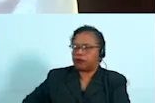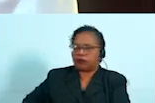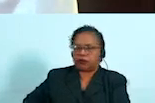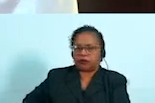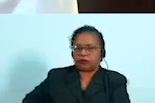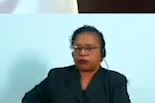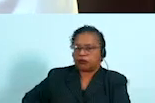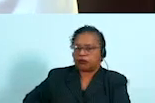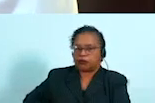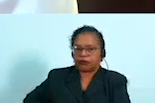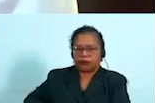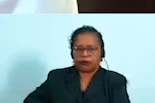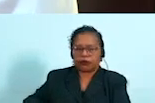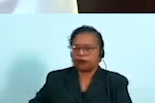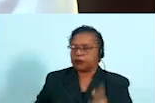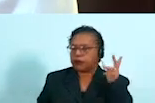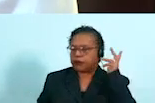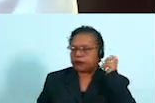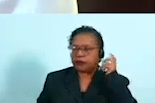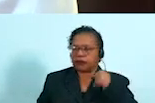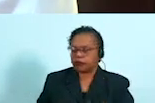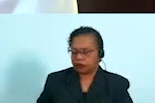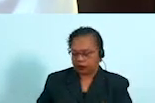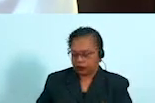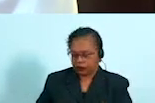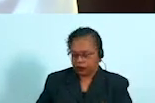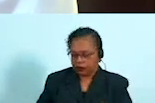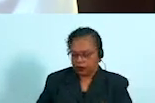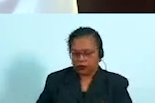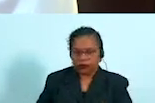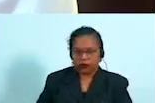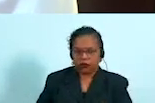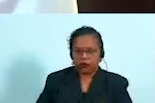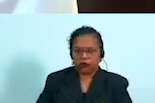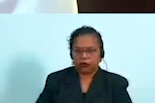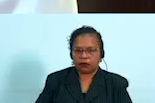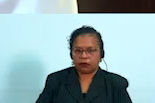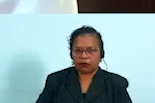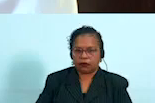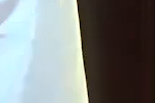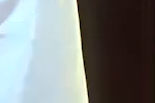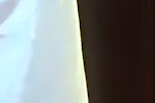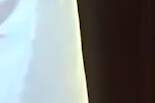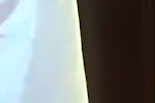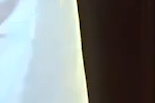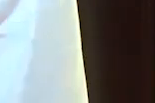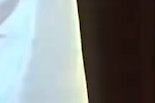del Congreso Nacional de la República Dominicana